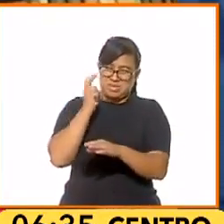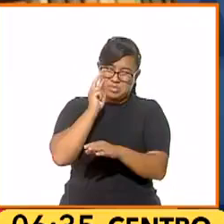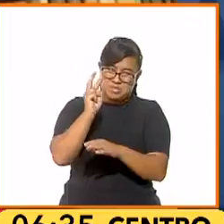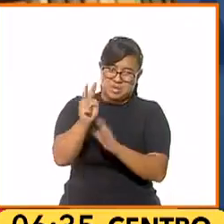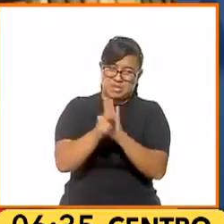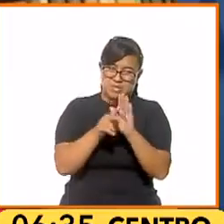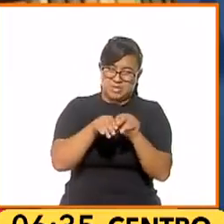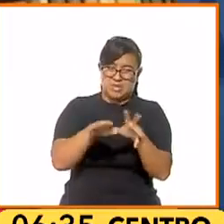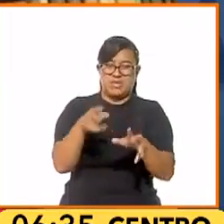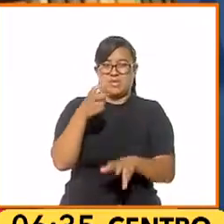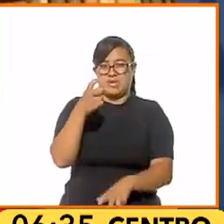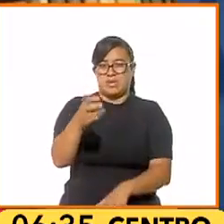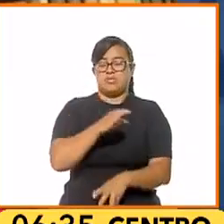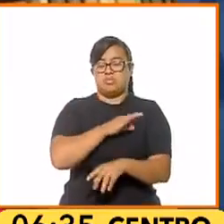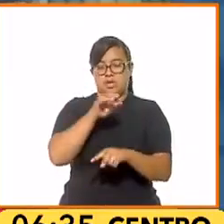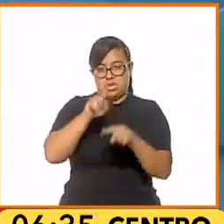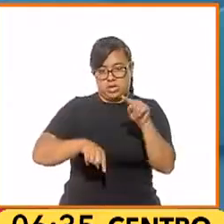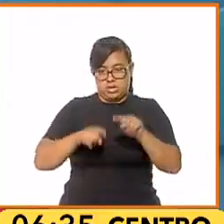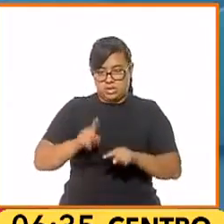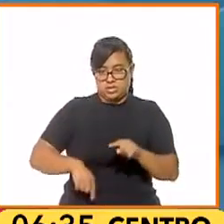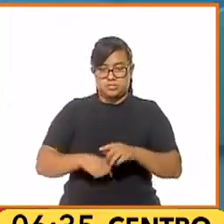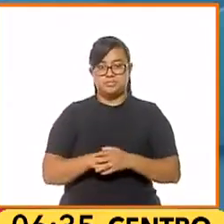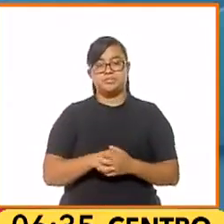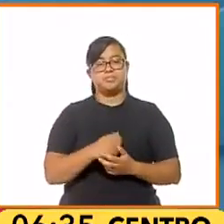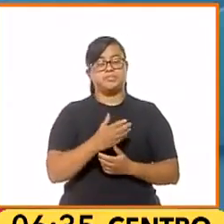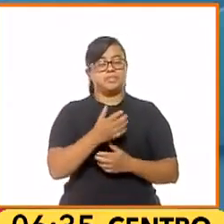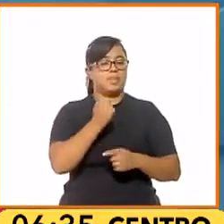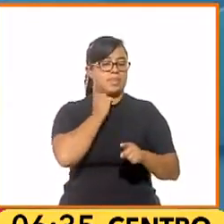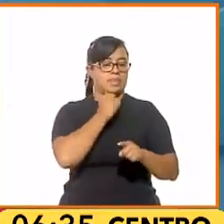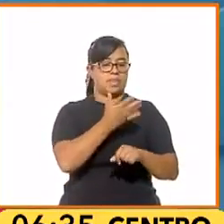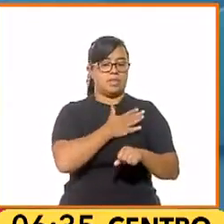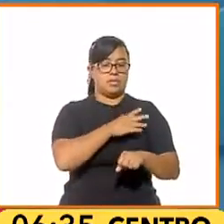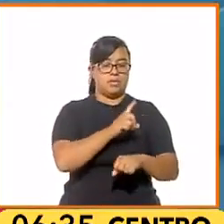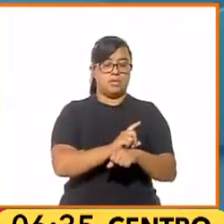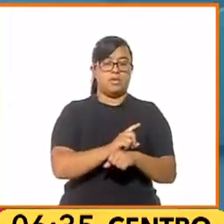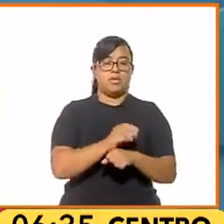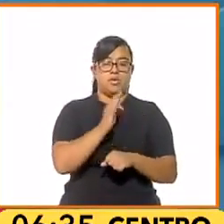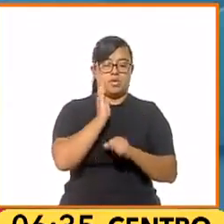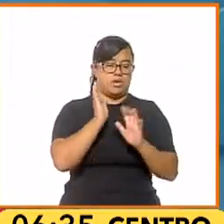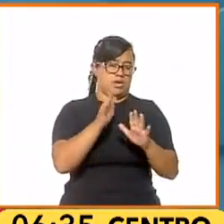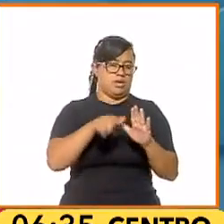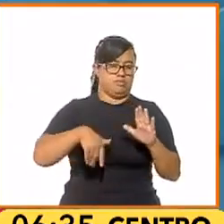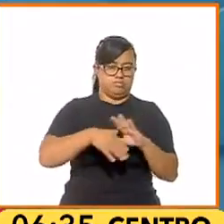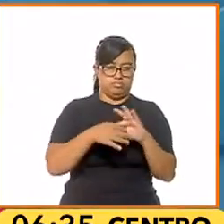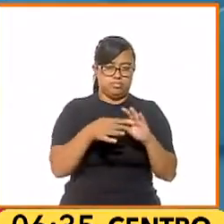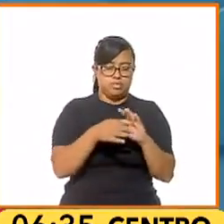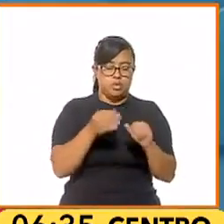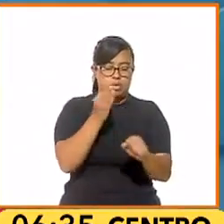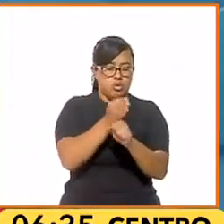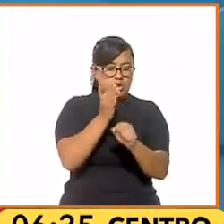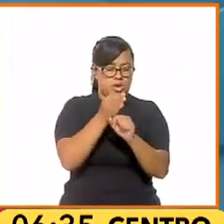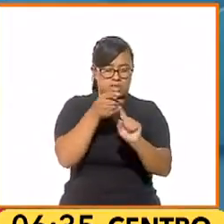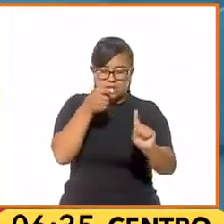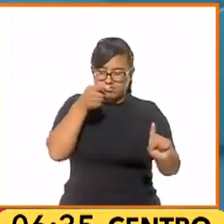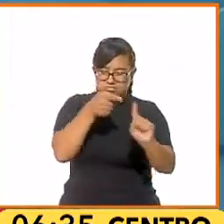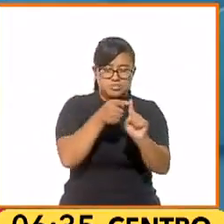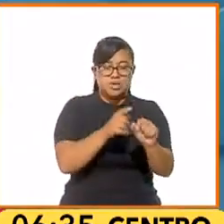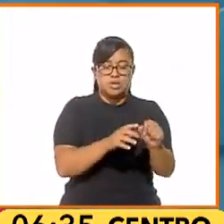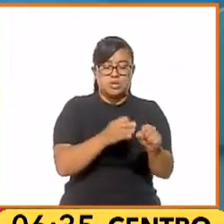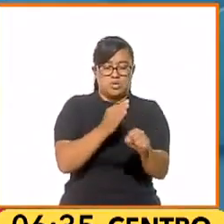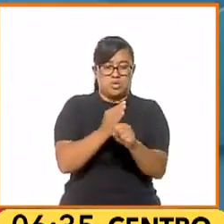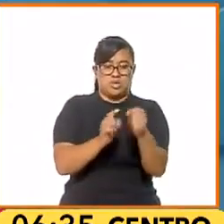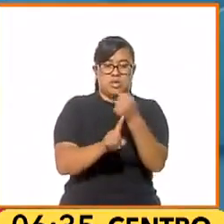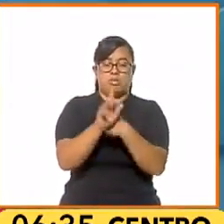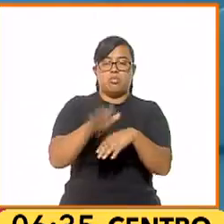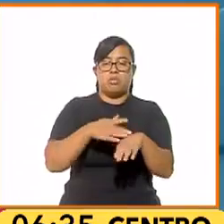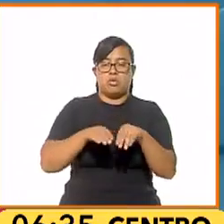Claro. Senador, buenos días. Si bien esta iniciativa pues es integral, ya lo decía usted, se centra en esta polémica